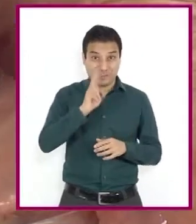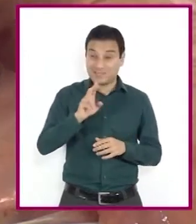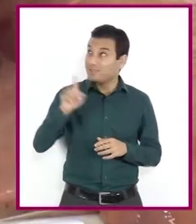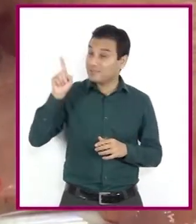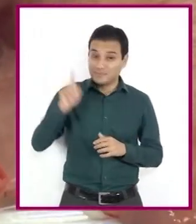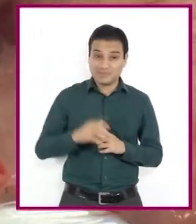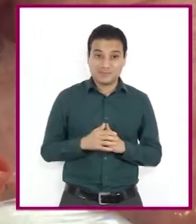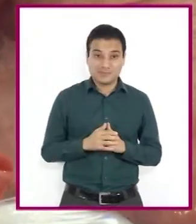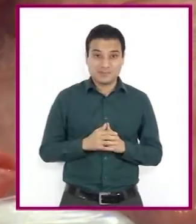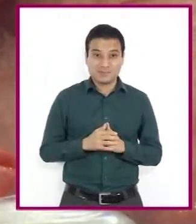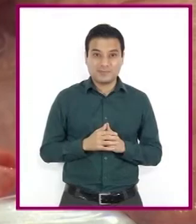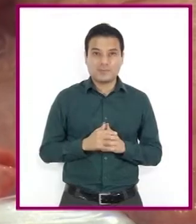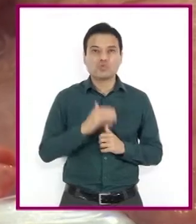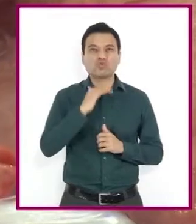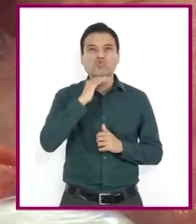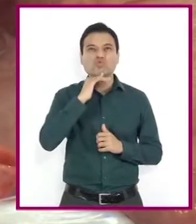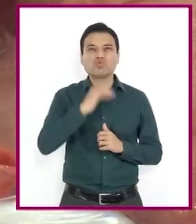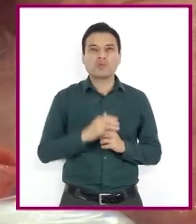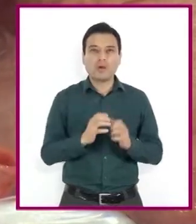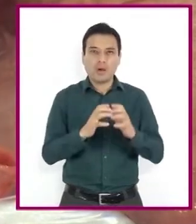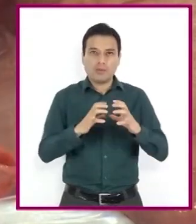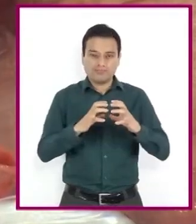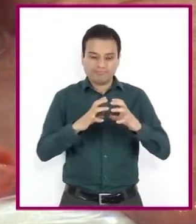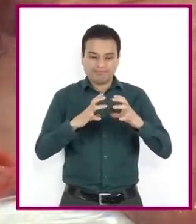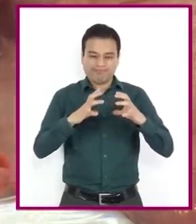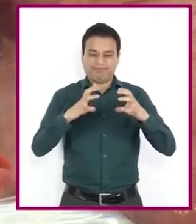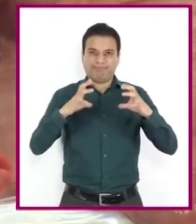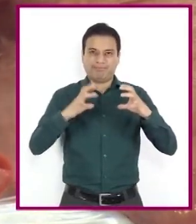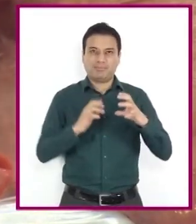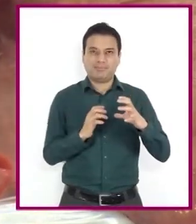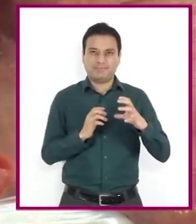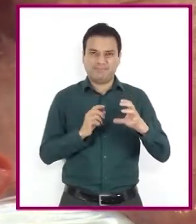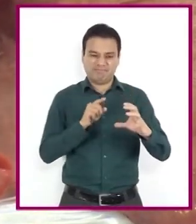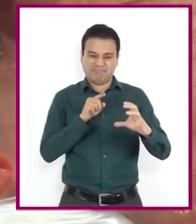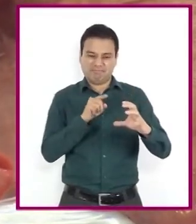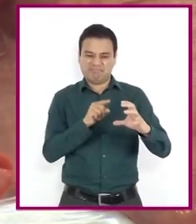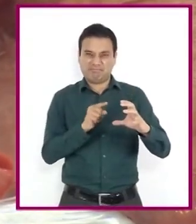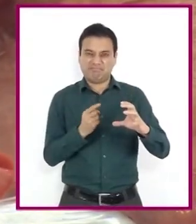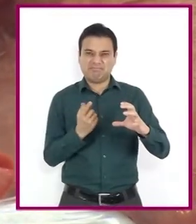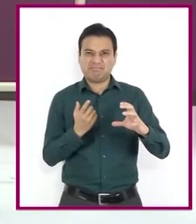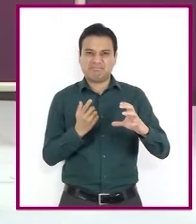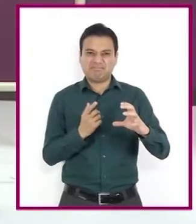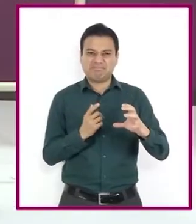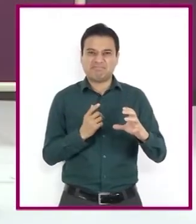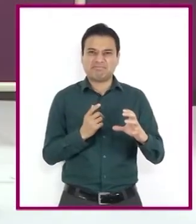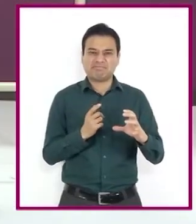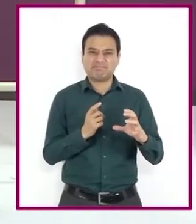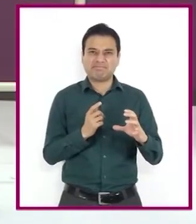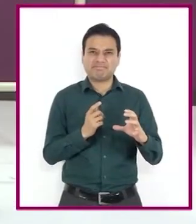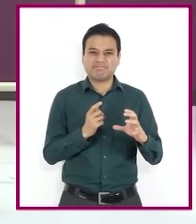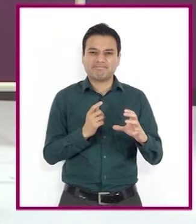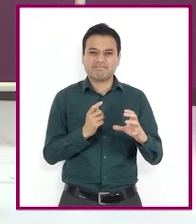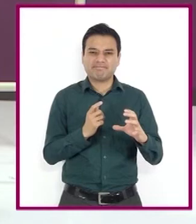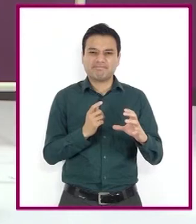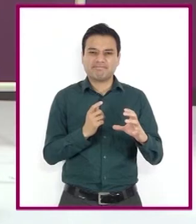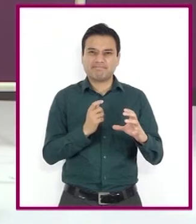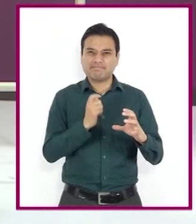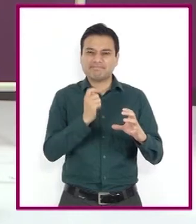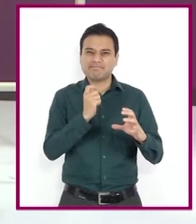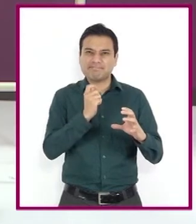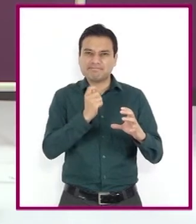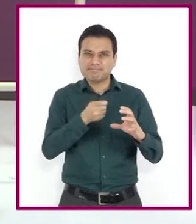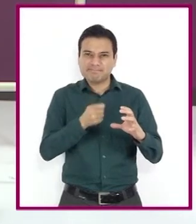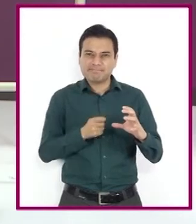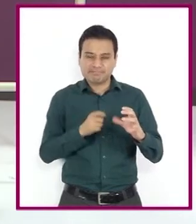cerdo ha quedado manchado e inflado los alvéolos. Esto es claro que en este caso se llenaron los